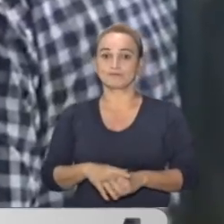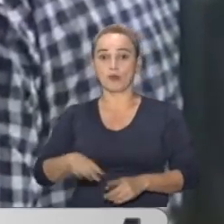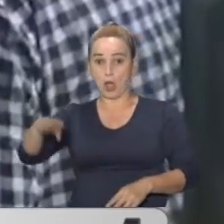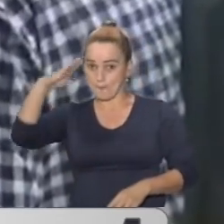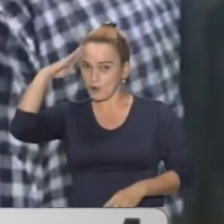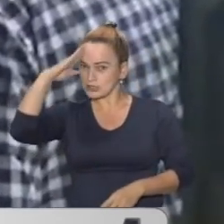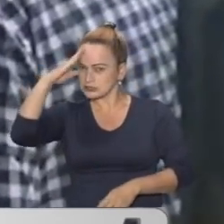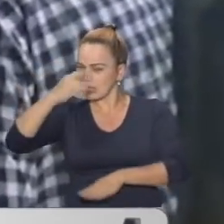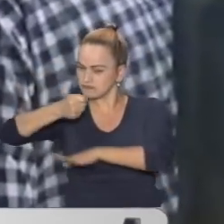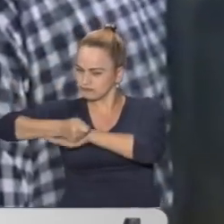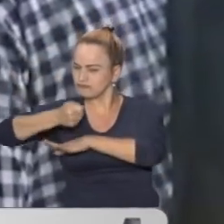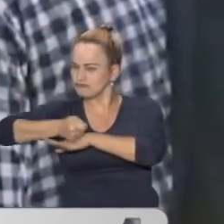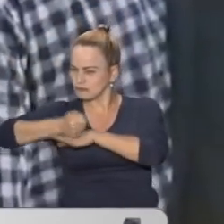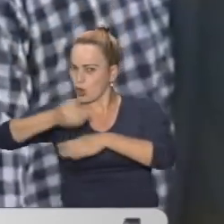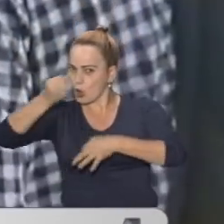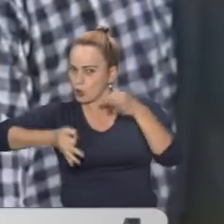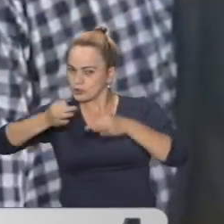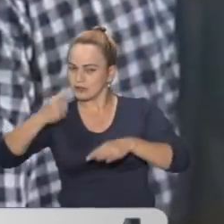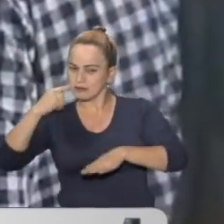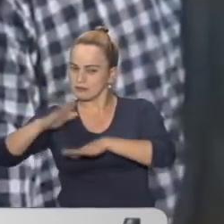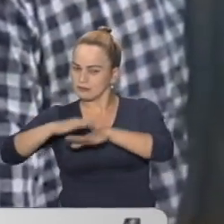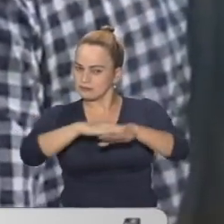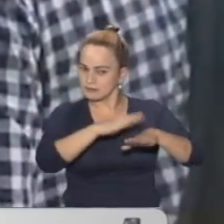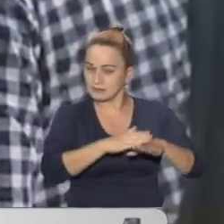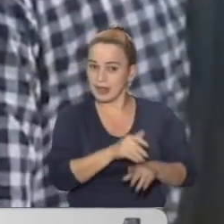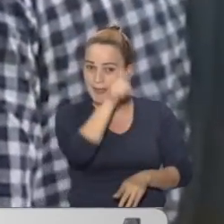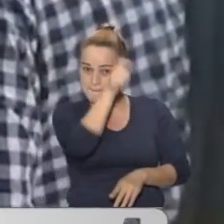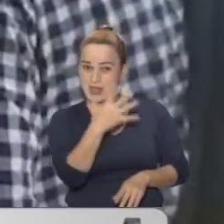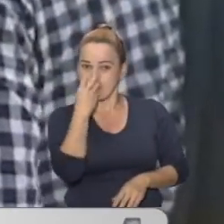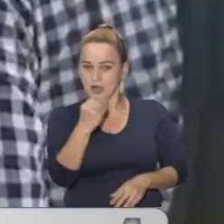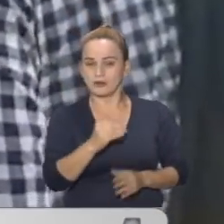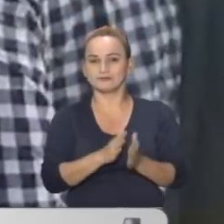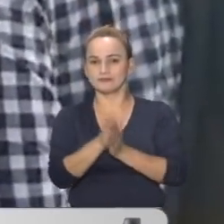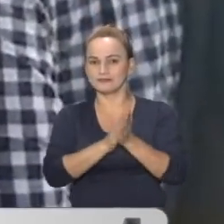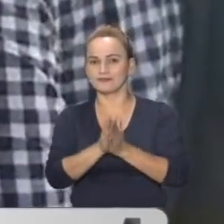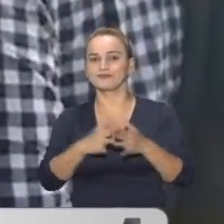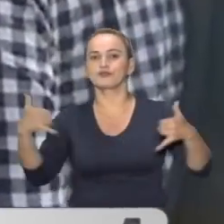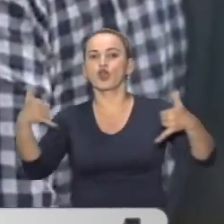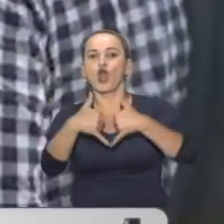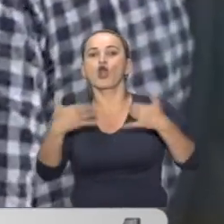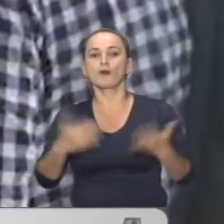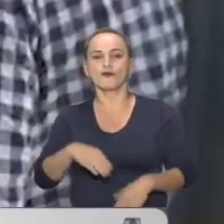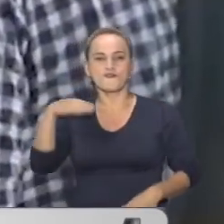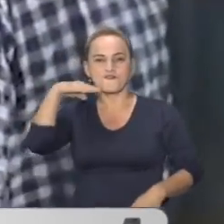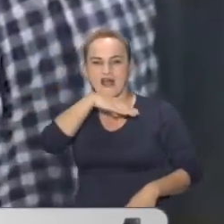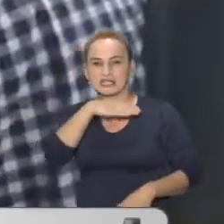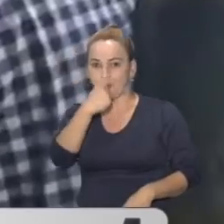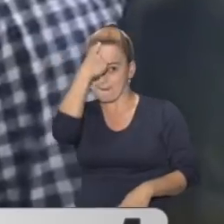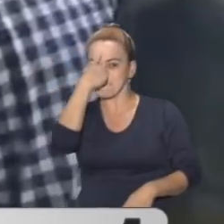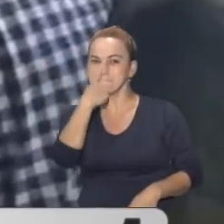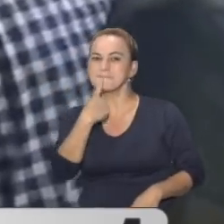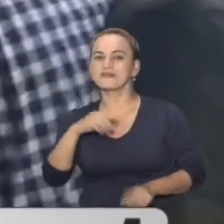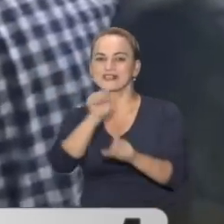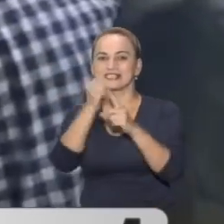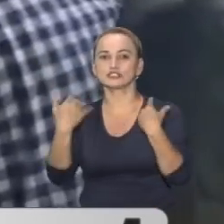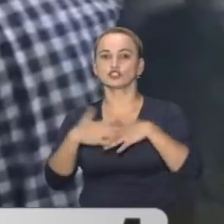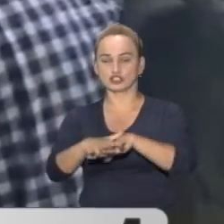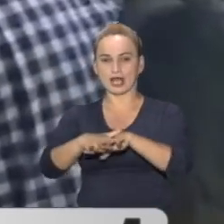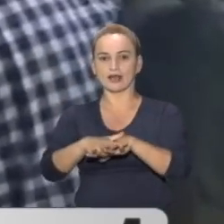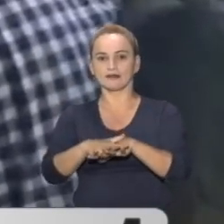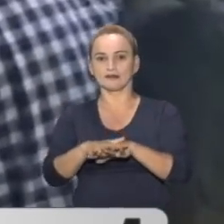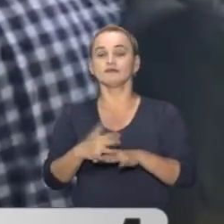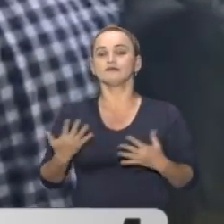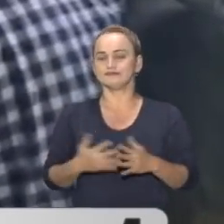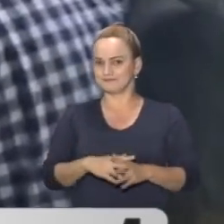policía judicial evidenciaron que el procesado había contactado a la víctima a través de un perfil falso con el que se presentaba en